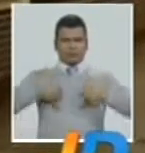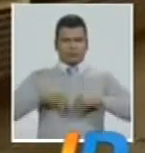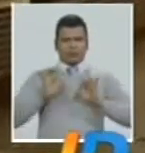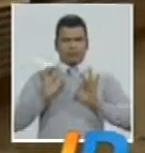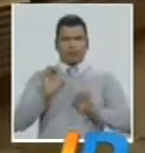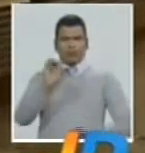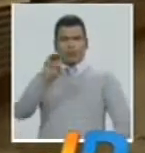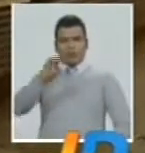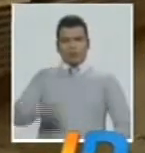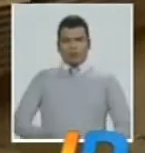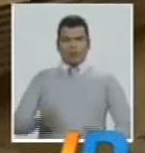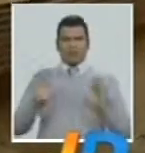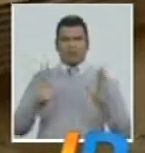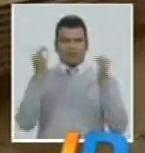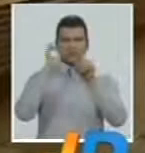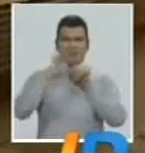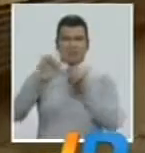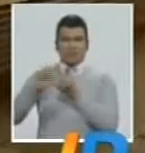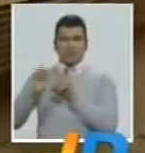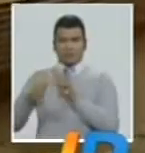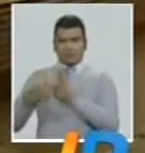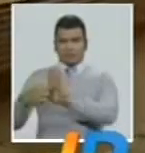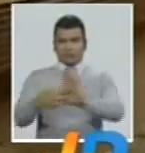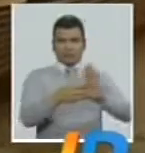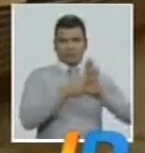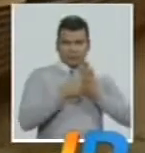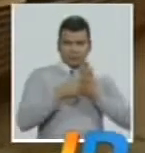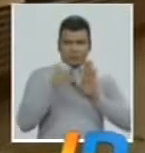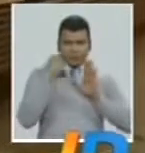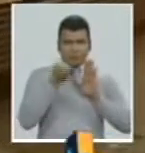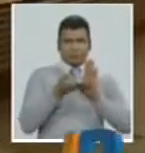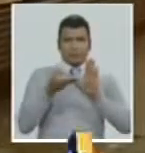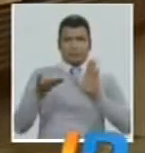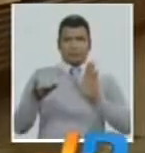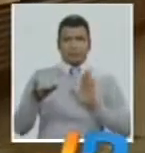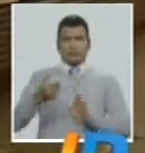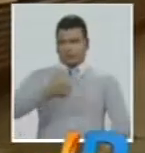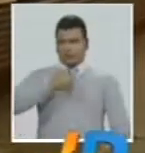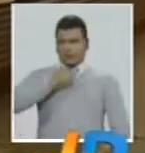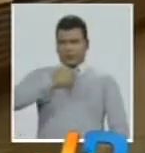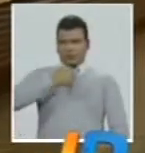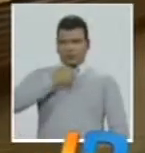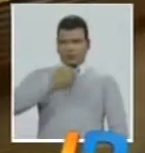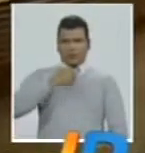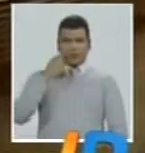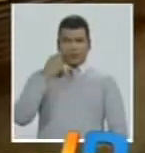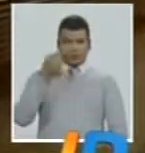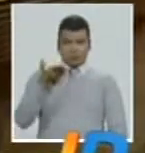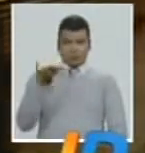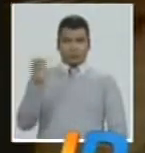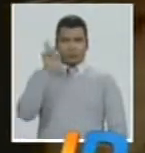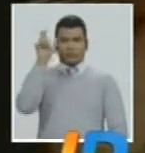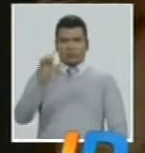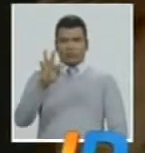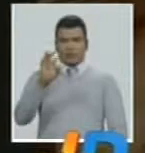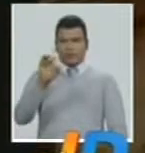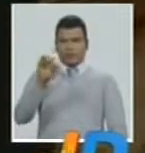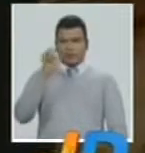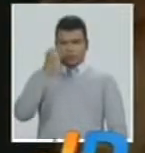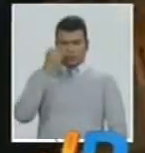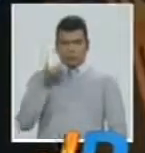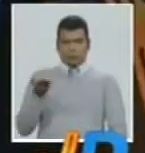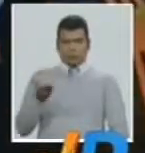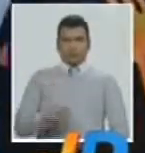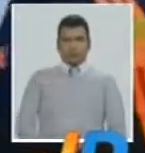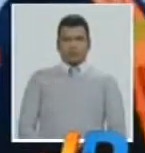para bodas, grados, fiestas y ceremonias especiales en la autopista suroriental con 65 esquina, la segunda parte de la nota con Teófilo